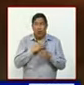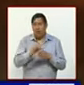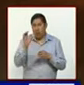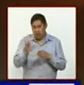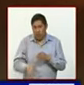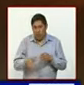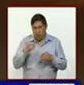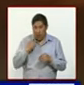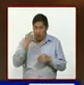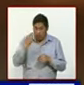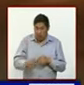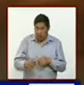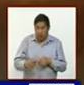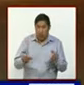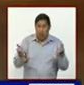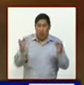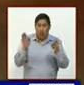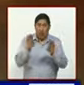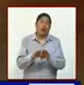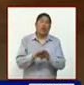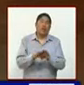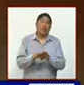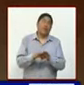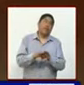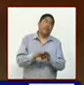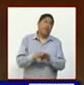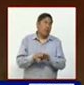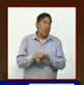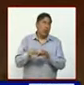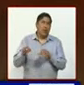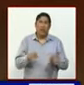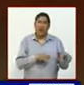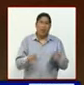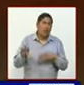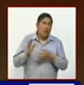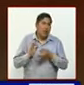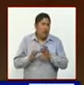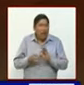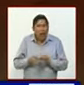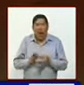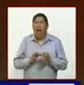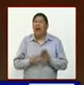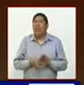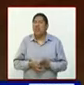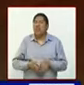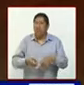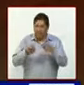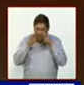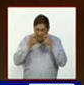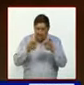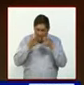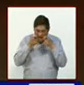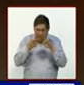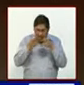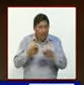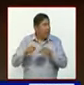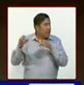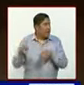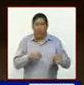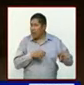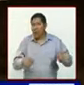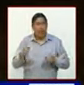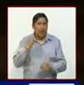también esta disposición sobre esta ruta que está siendo, por supuesto, en completa vigilancia. Se están